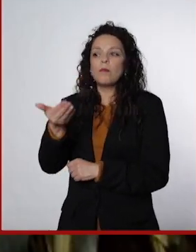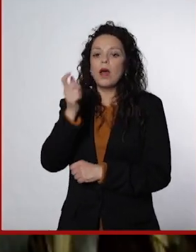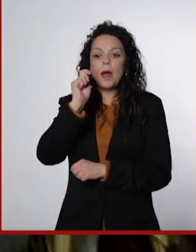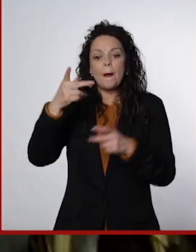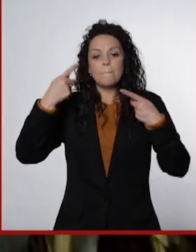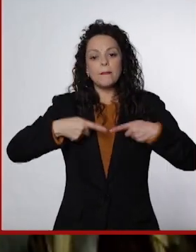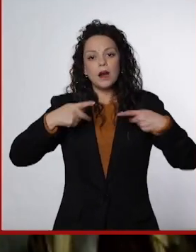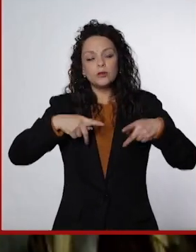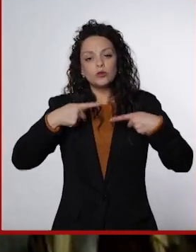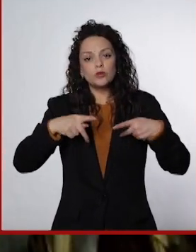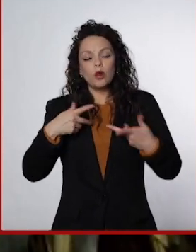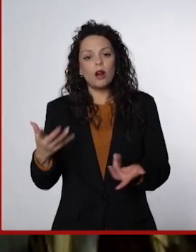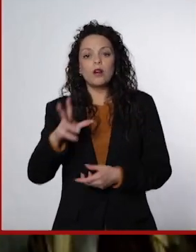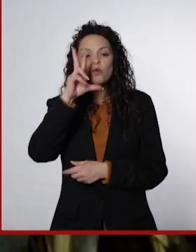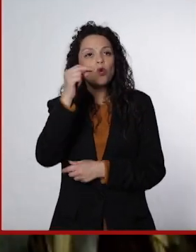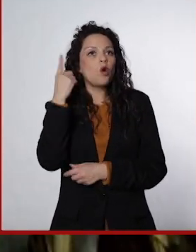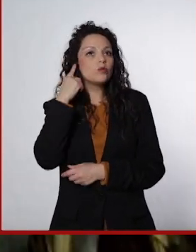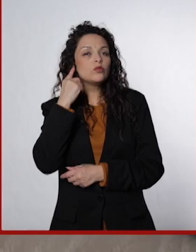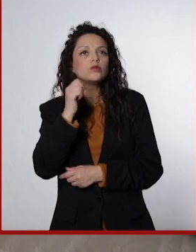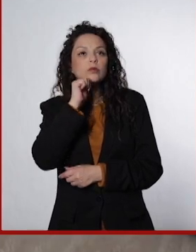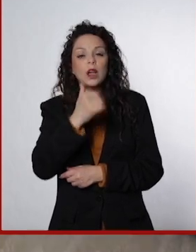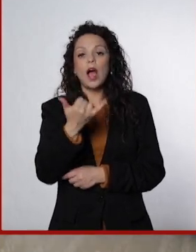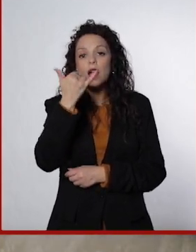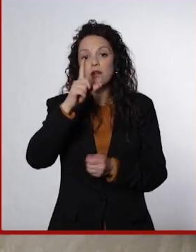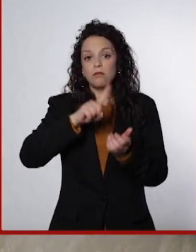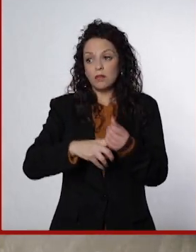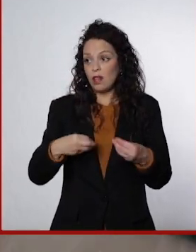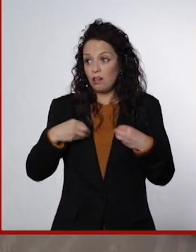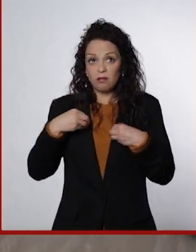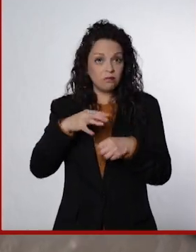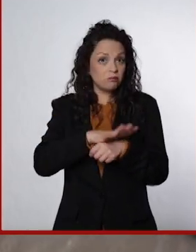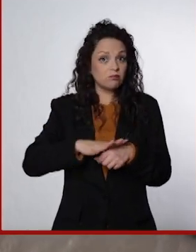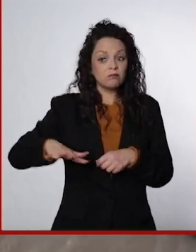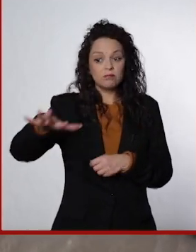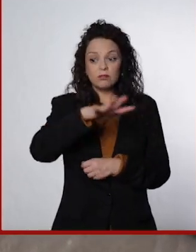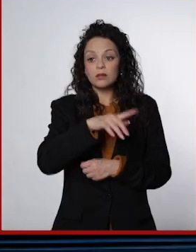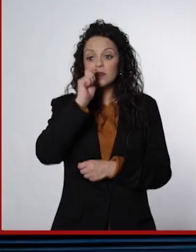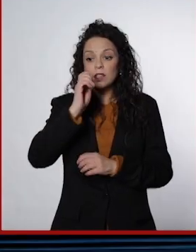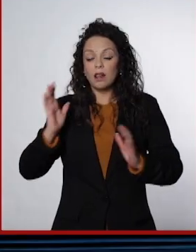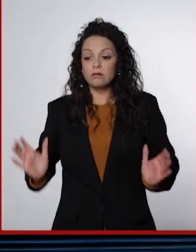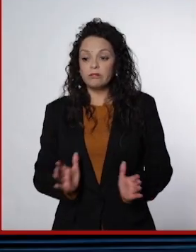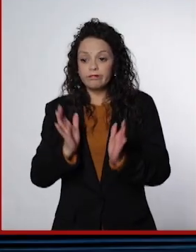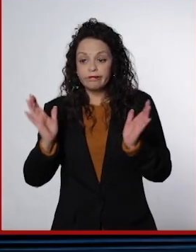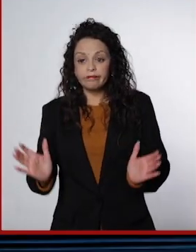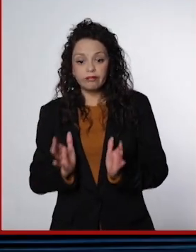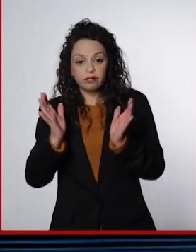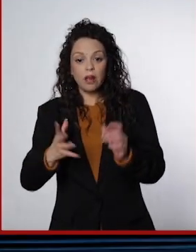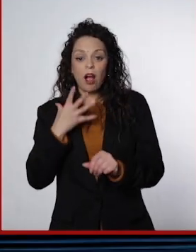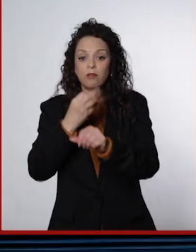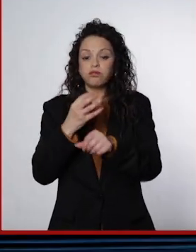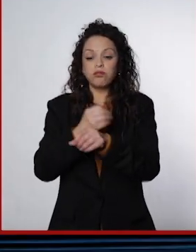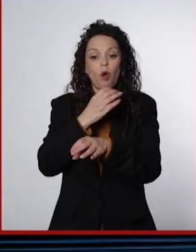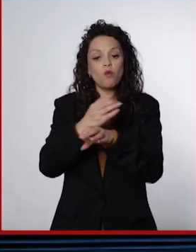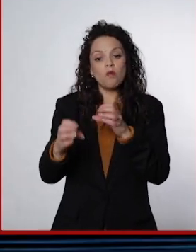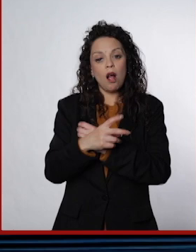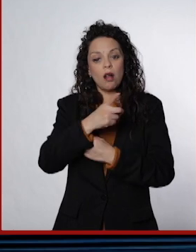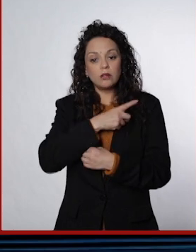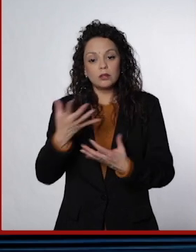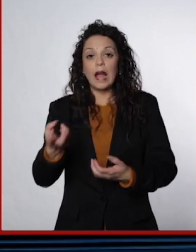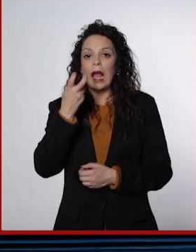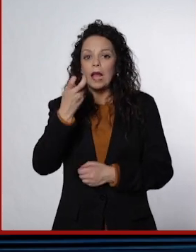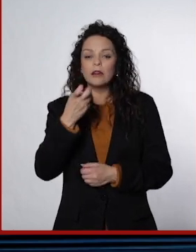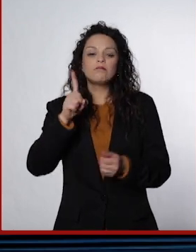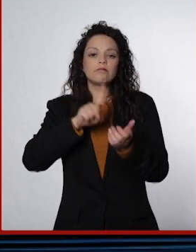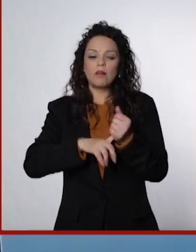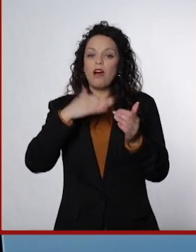a escucharse. Vivimos en un sistema que promueve mucho el acelere y resolver las cosas, y eso nos lleva a no prestar